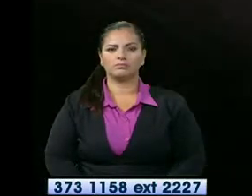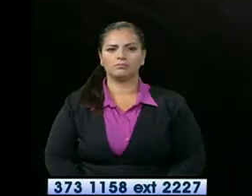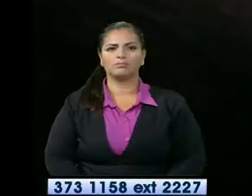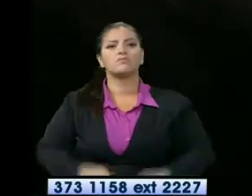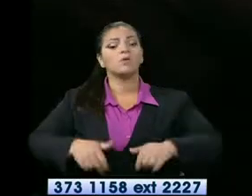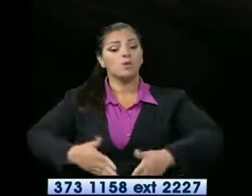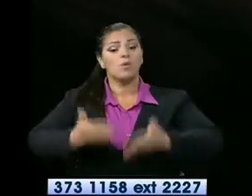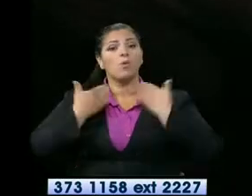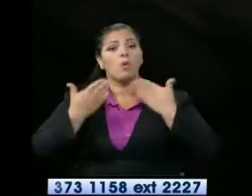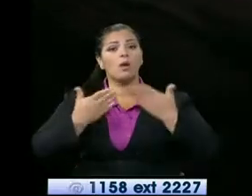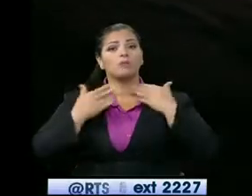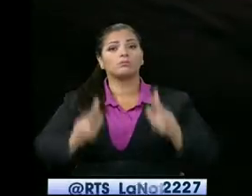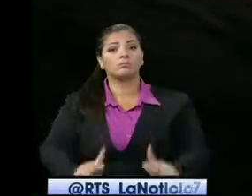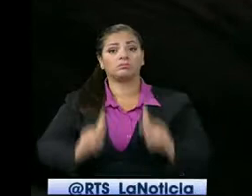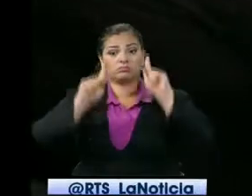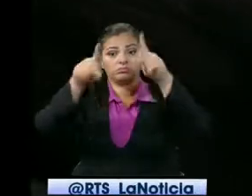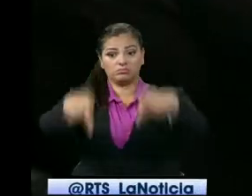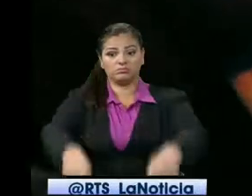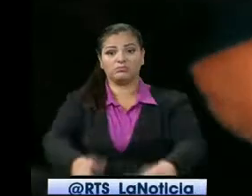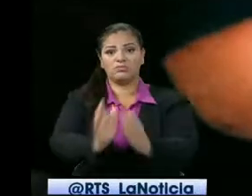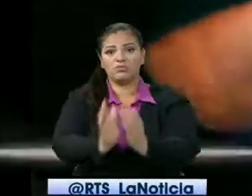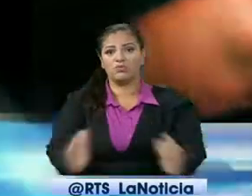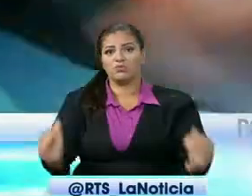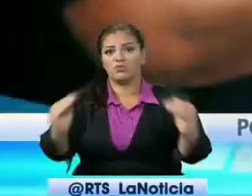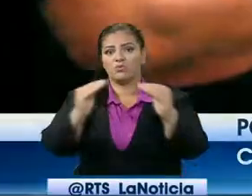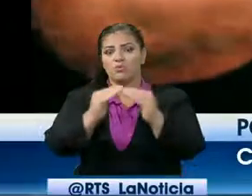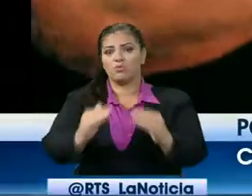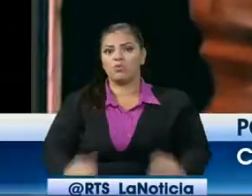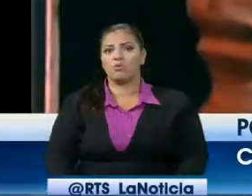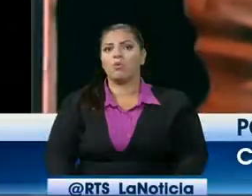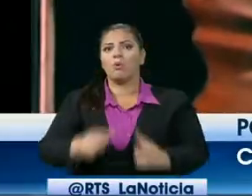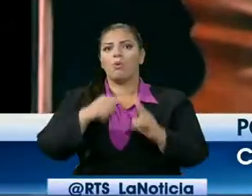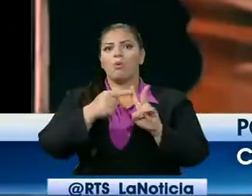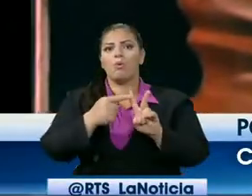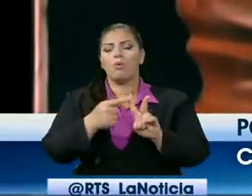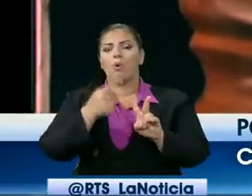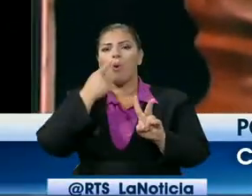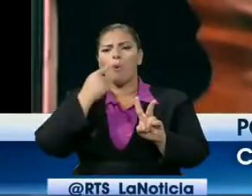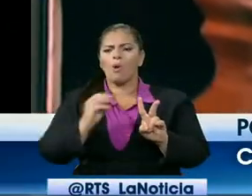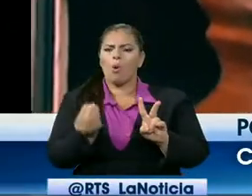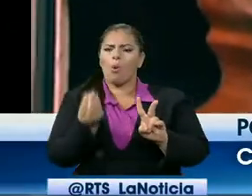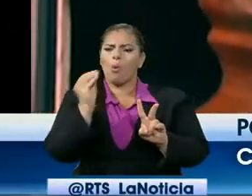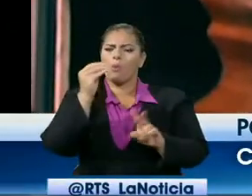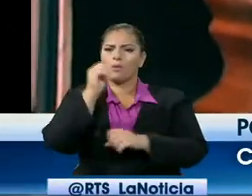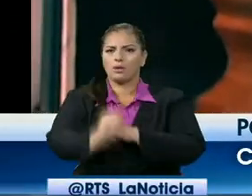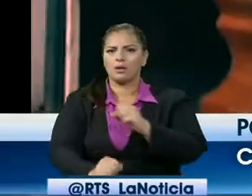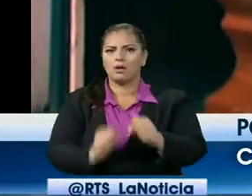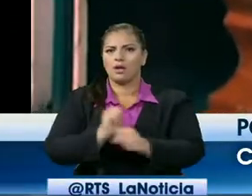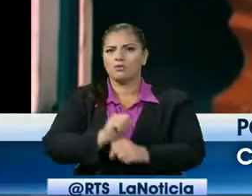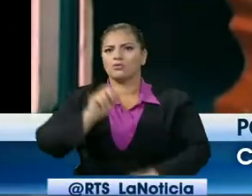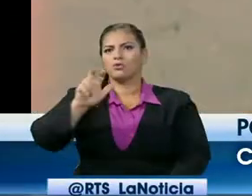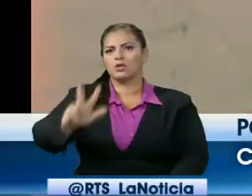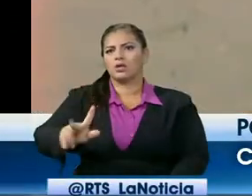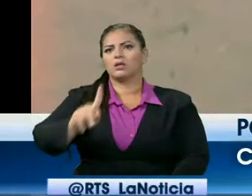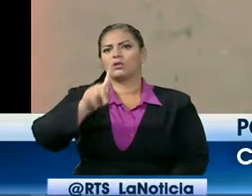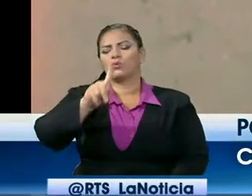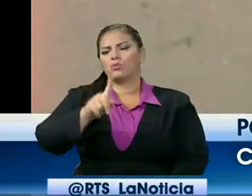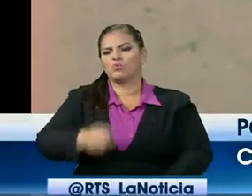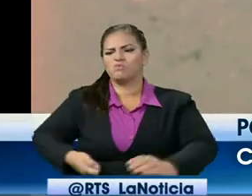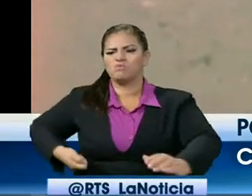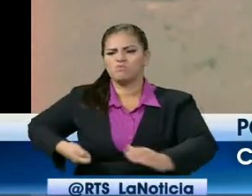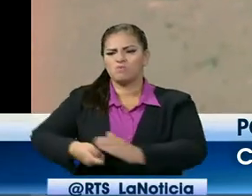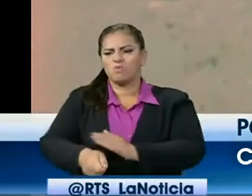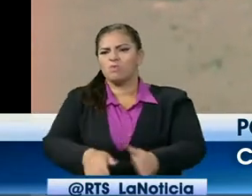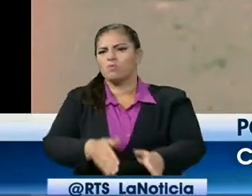Hay profundo dolor y desconsuelo entre los familiares del joven de 31 años de edad, quien fue asesinado en la cooperativa Ángeles 2 de la